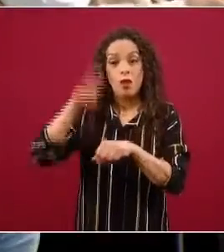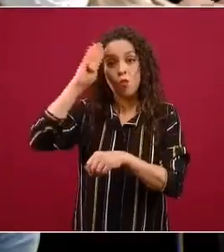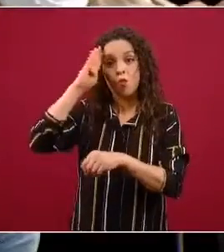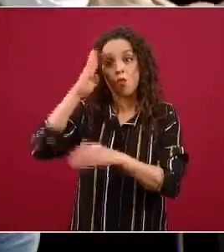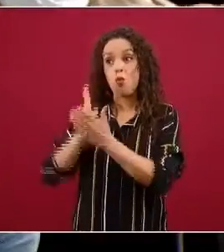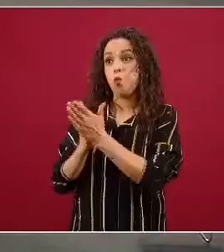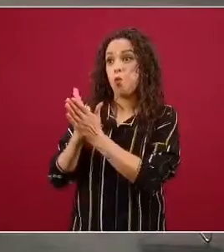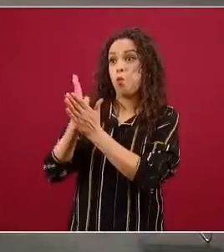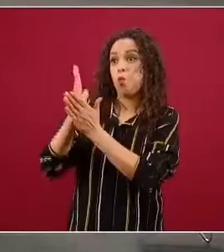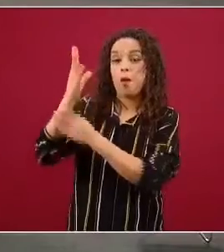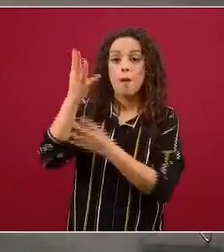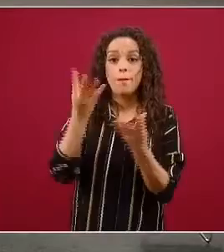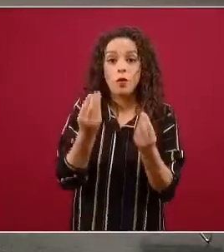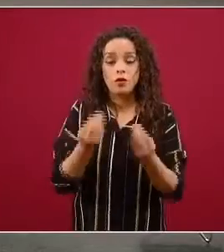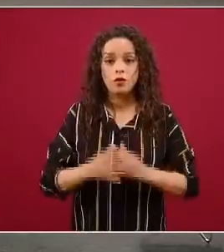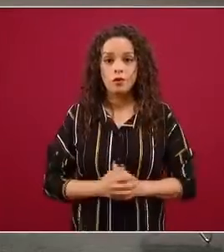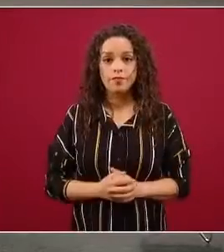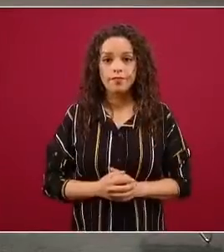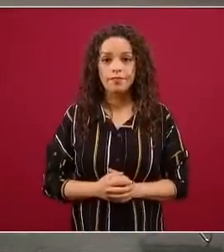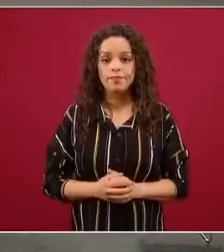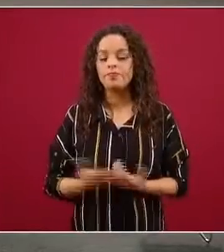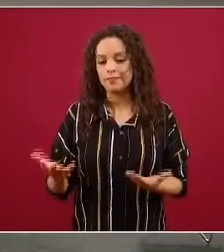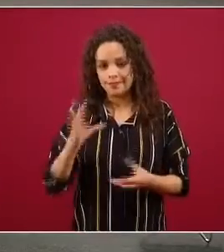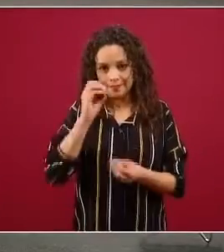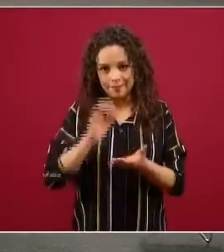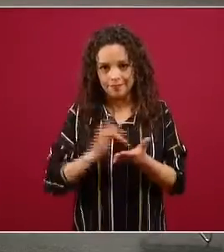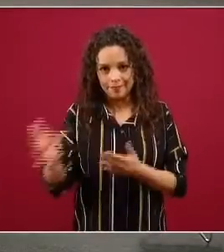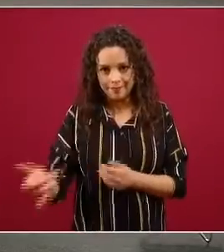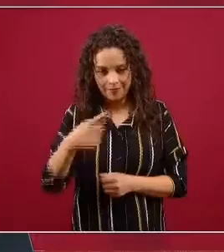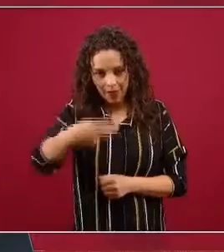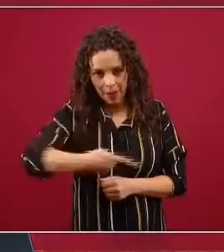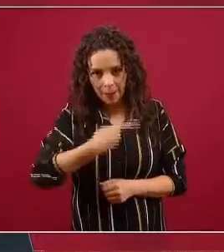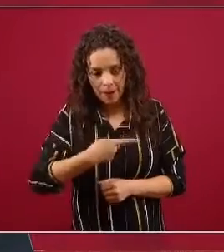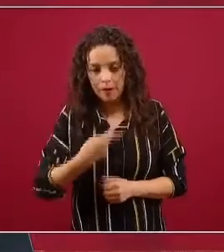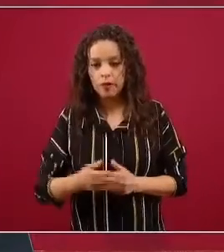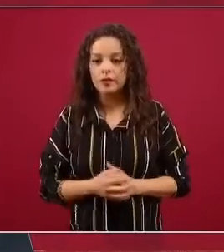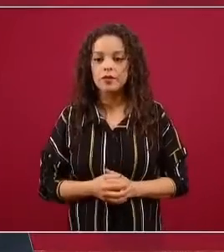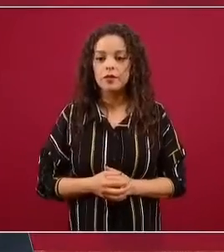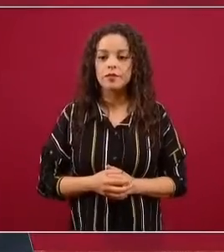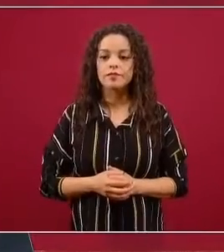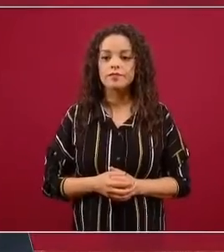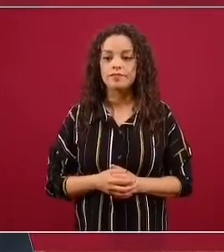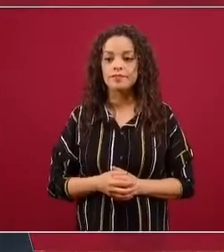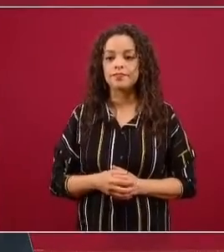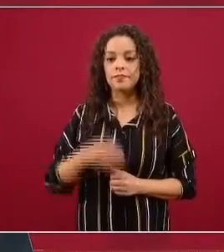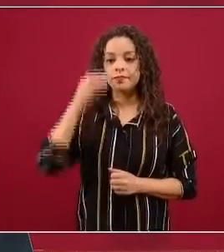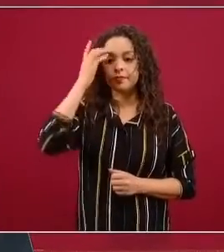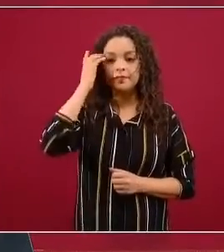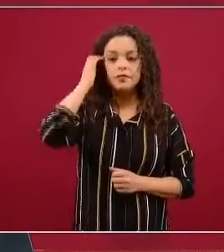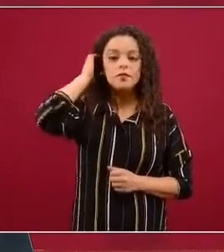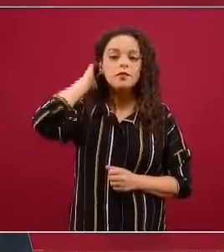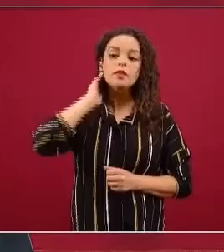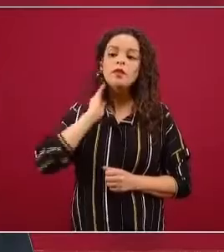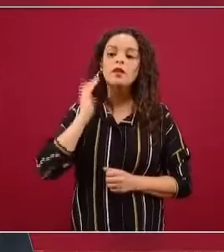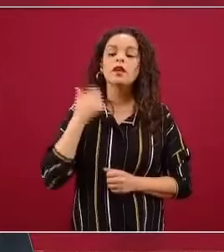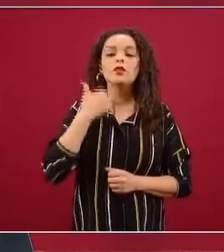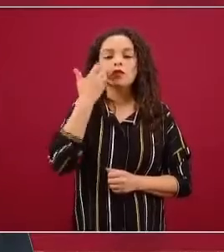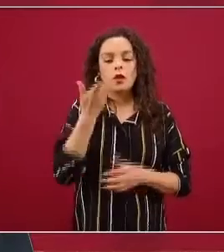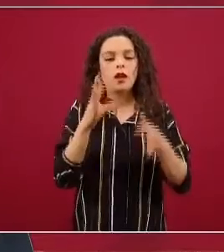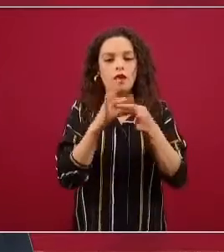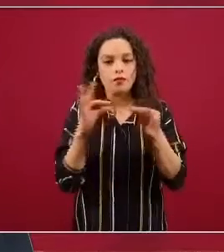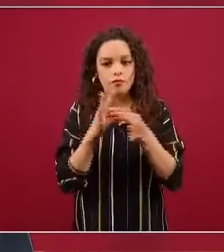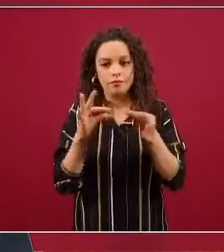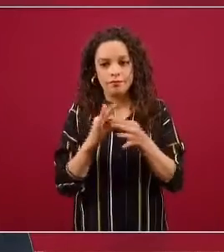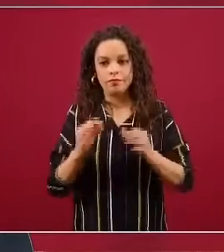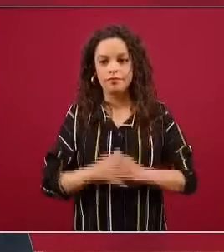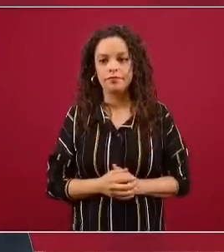Gracias, muchas gracias por la pregunta. Un programa, permítame comentar para quien no lo